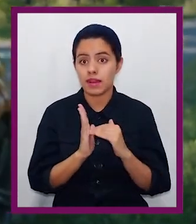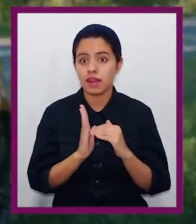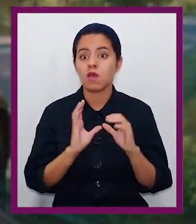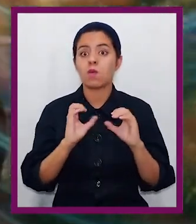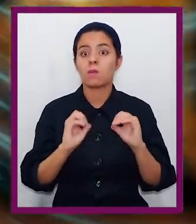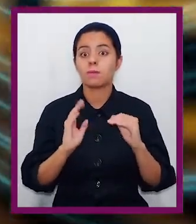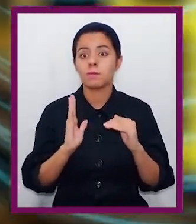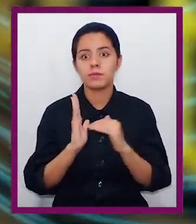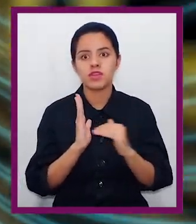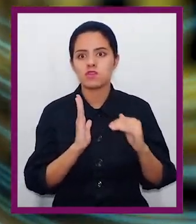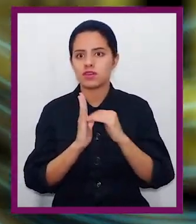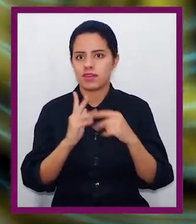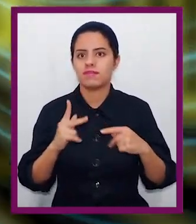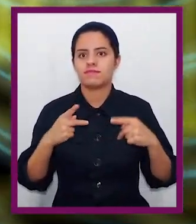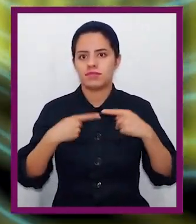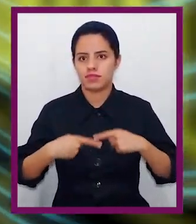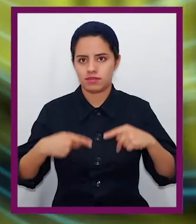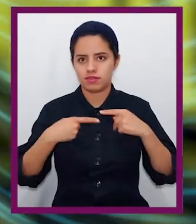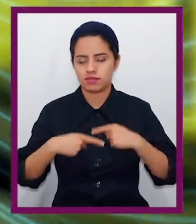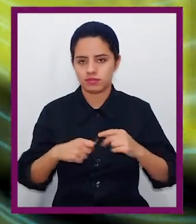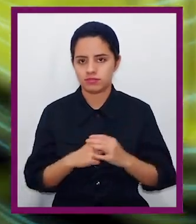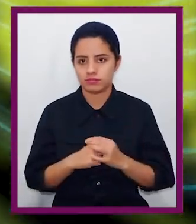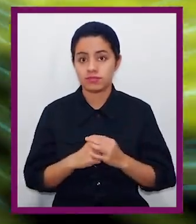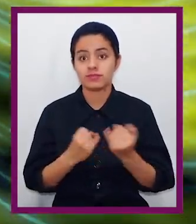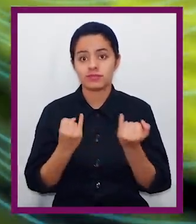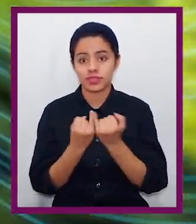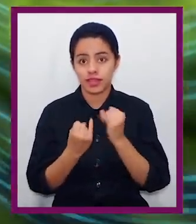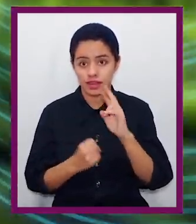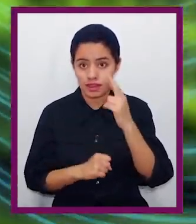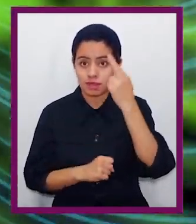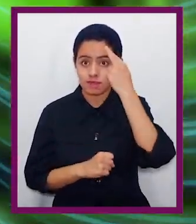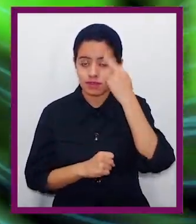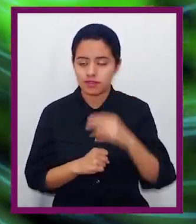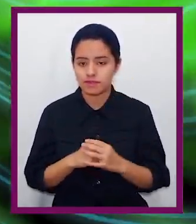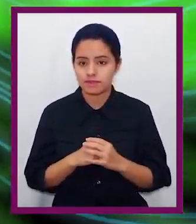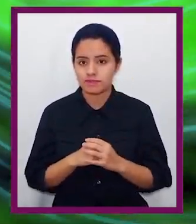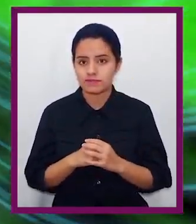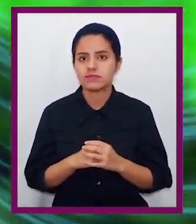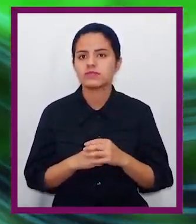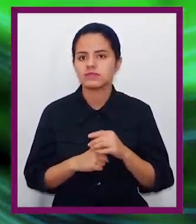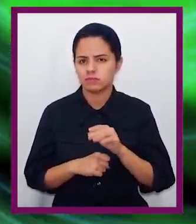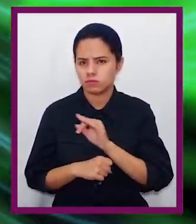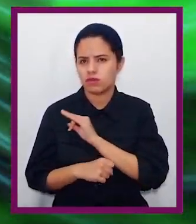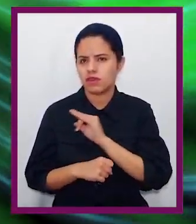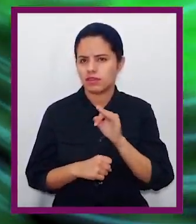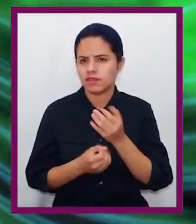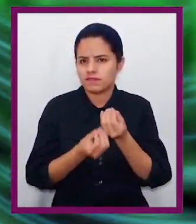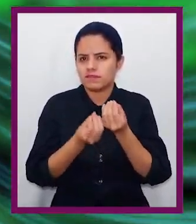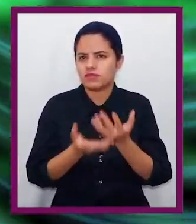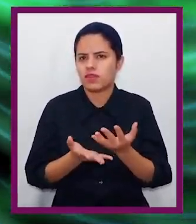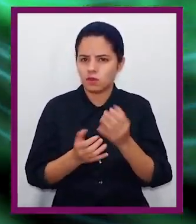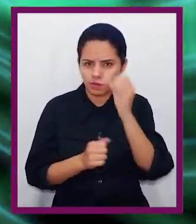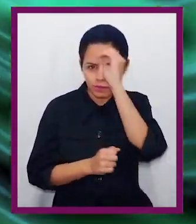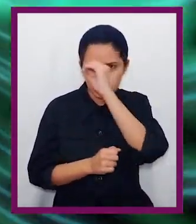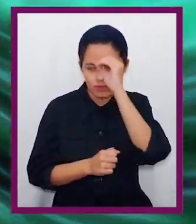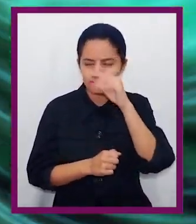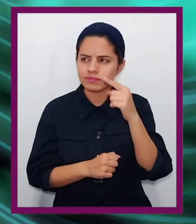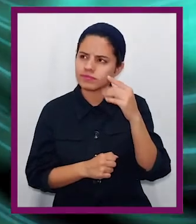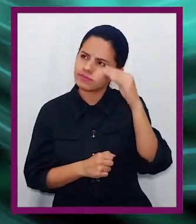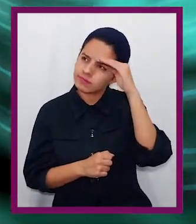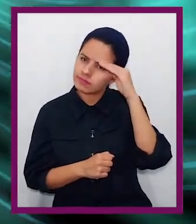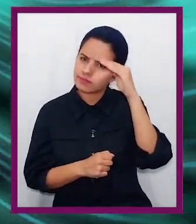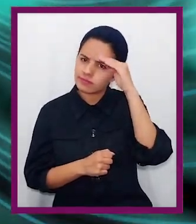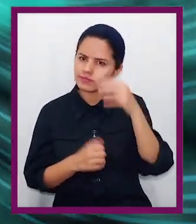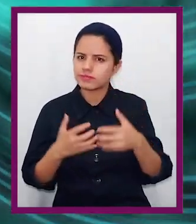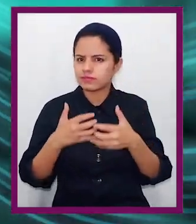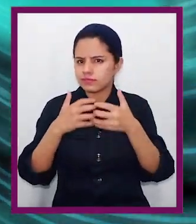incluso millones de personas. Y no olvidemos que hay casos que permiten la reflexión y el debate, como